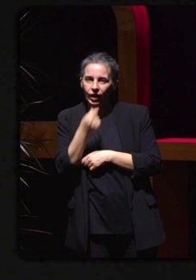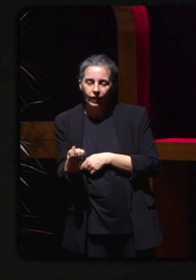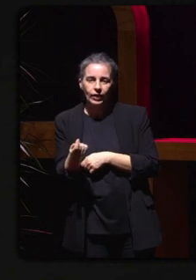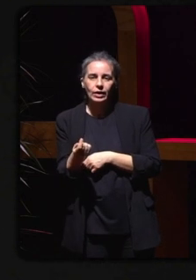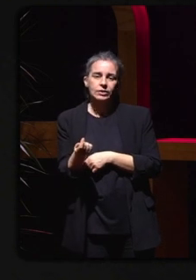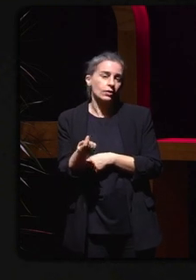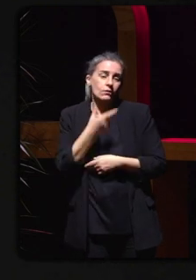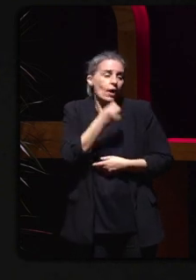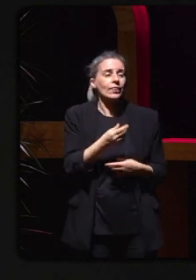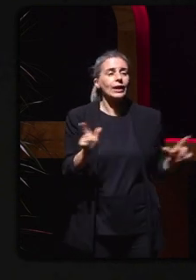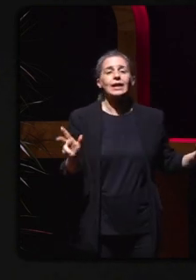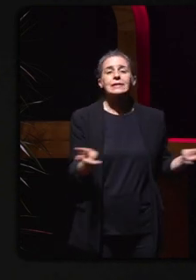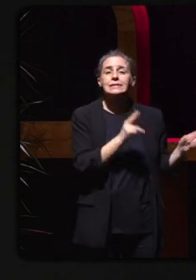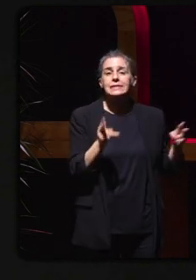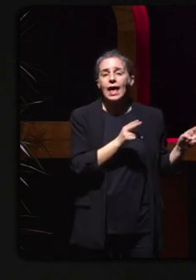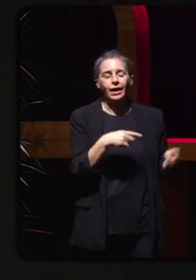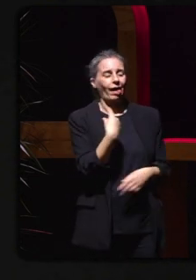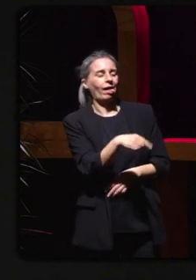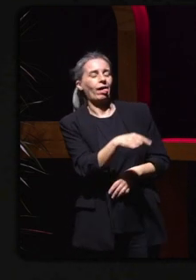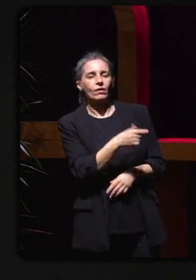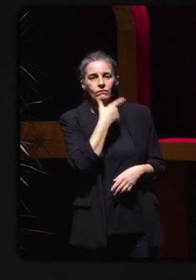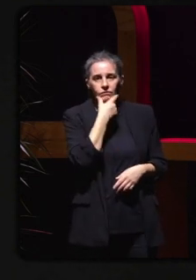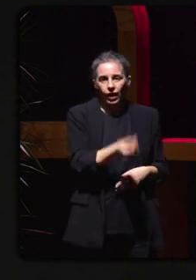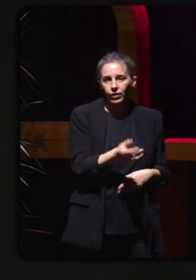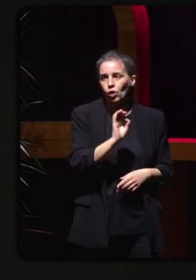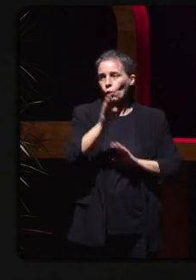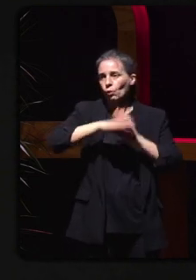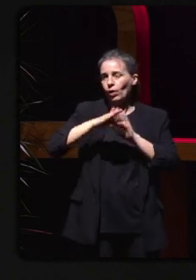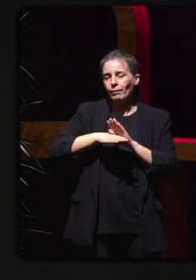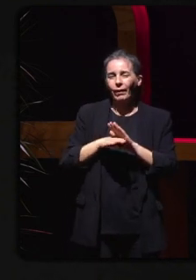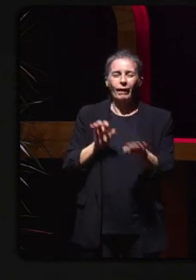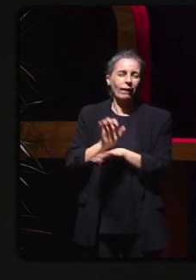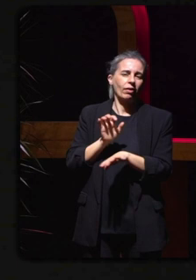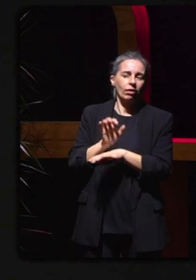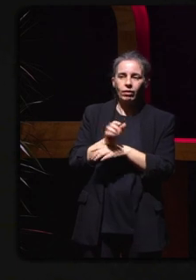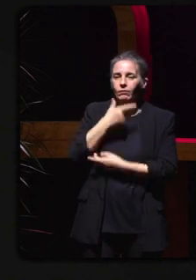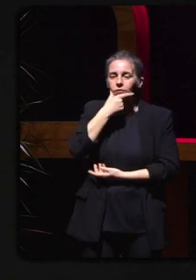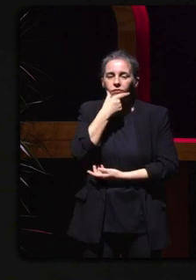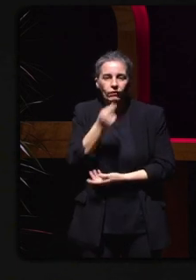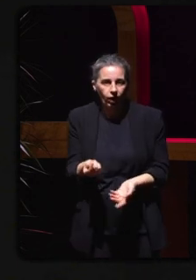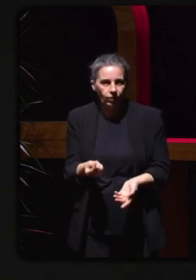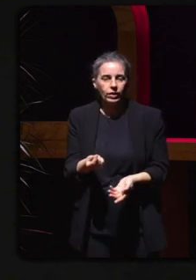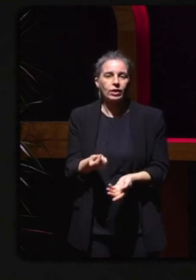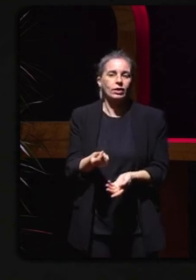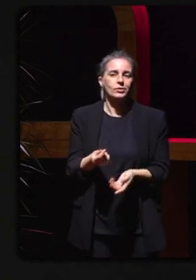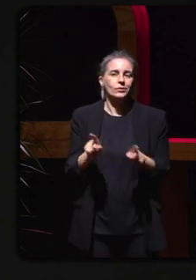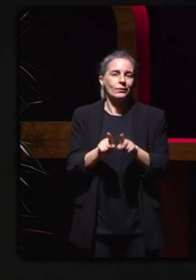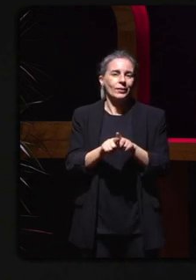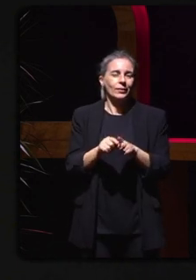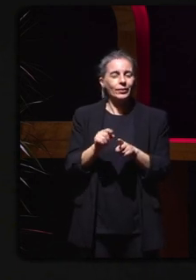de una serie es muy fácil reírse de un programa es muy fácil tener ese Ingenio esa mordacidad